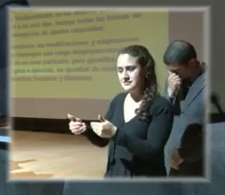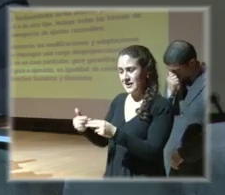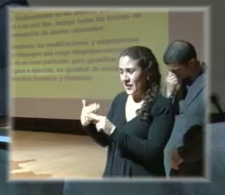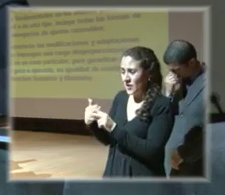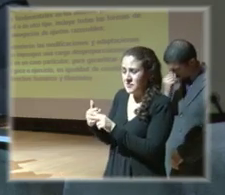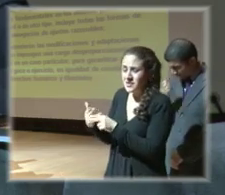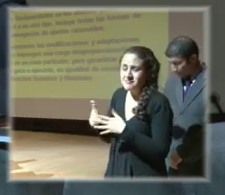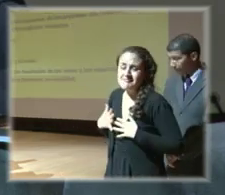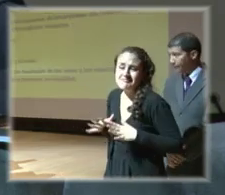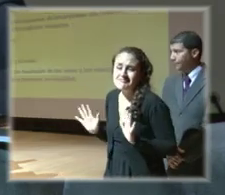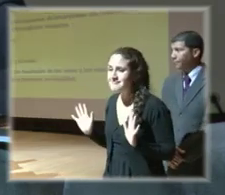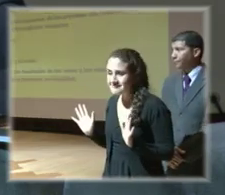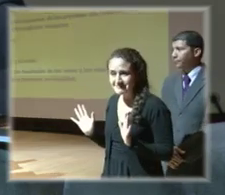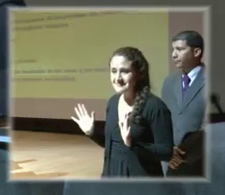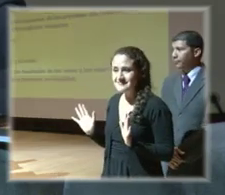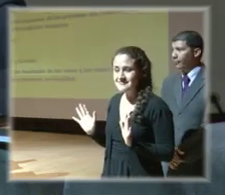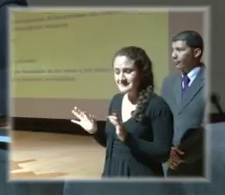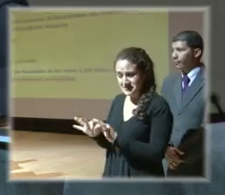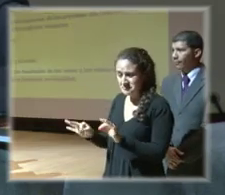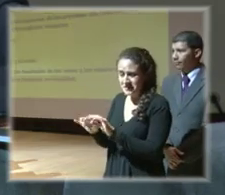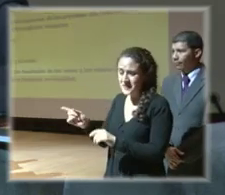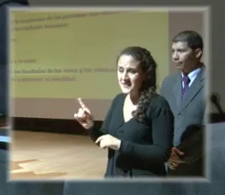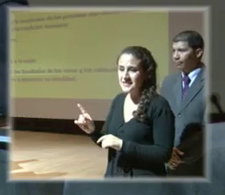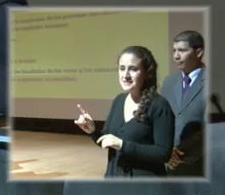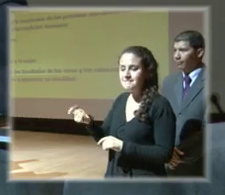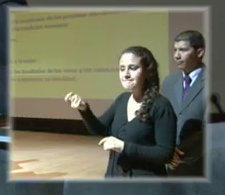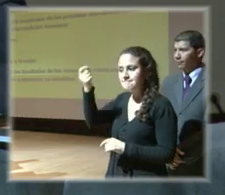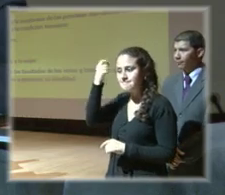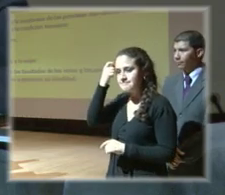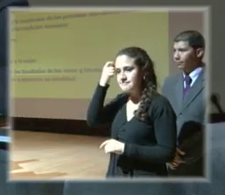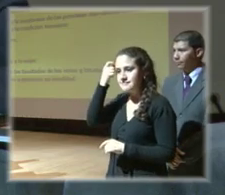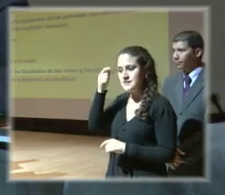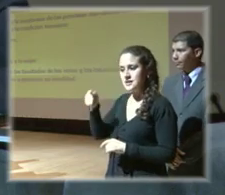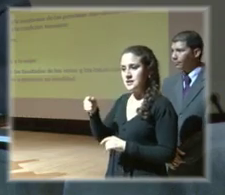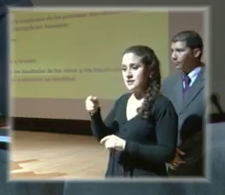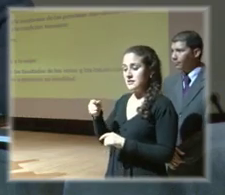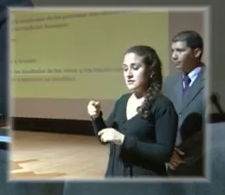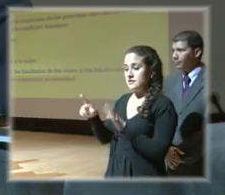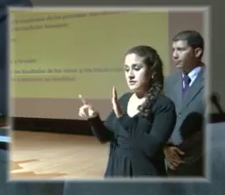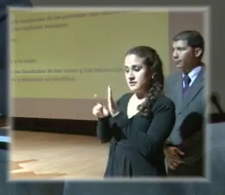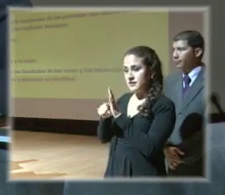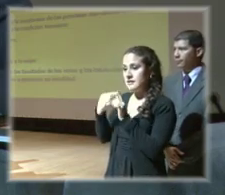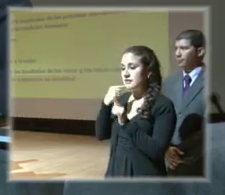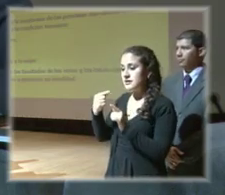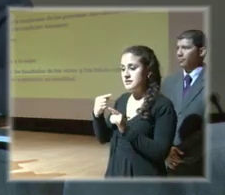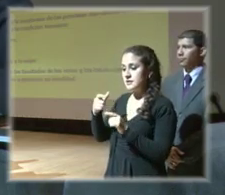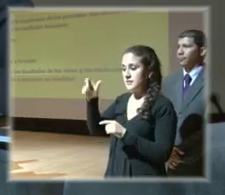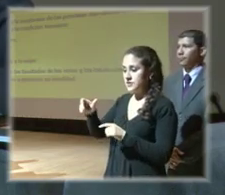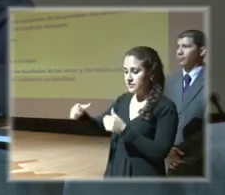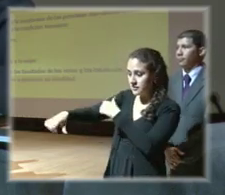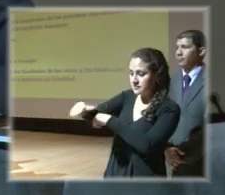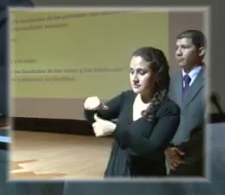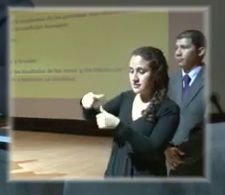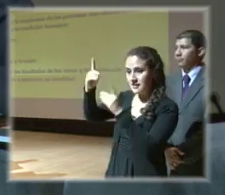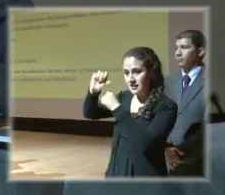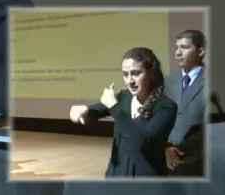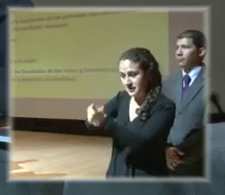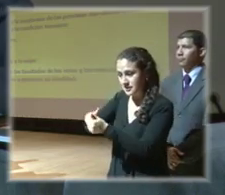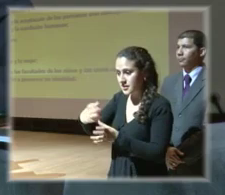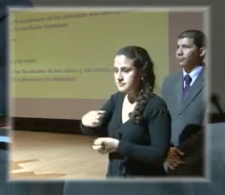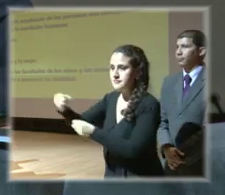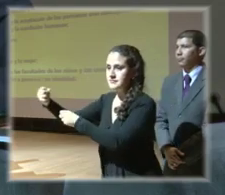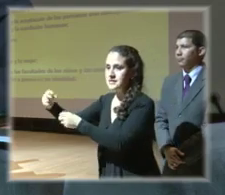nombre. Lo que tenemos que tener en cuenta es si la opción, la respuesta legal es que se sustituya la voluntad de la persona,